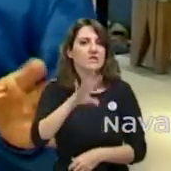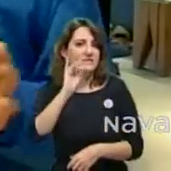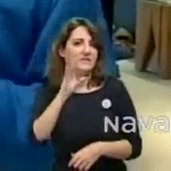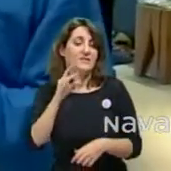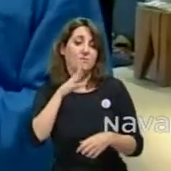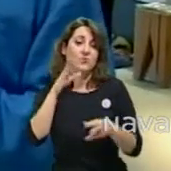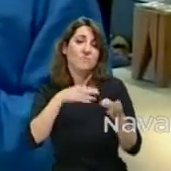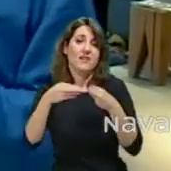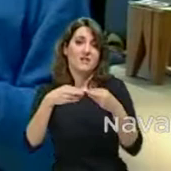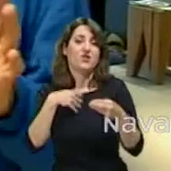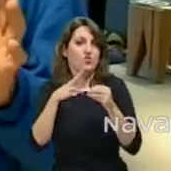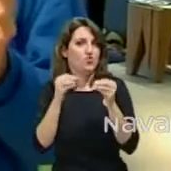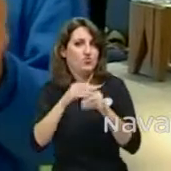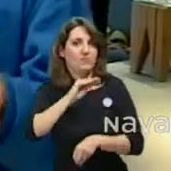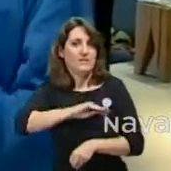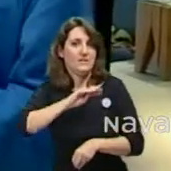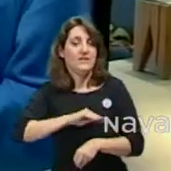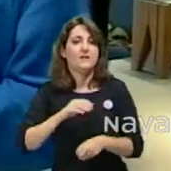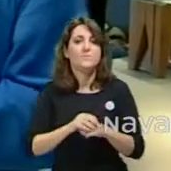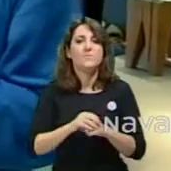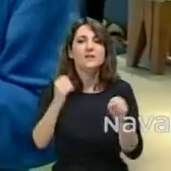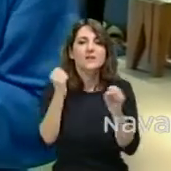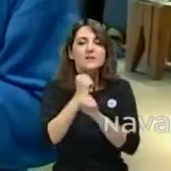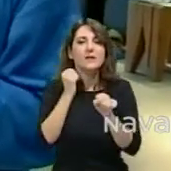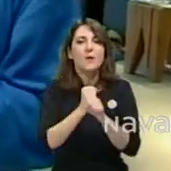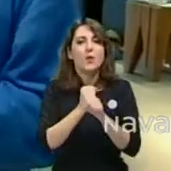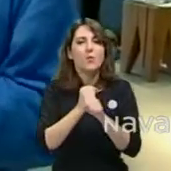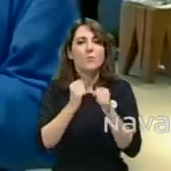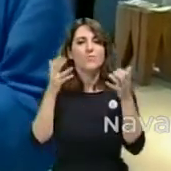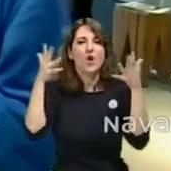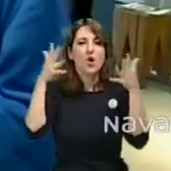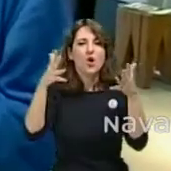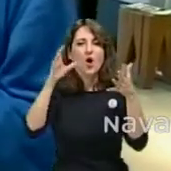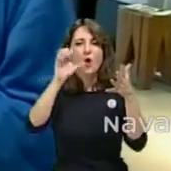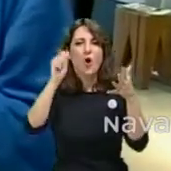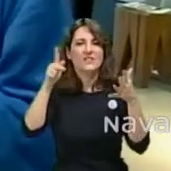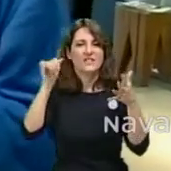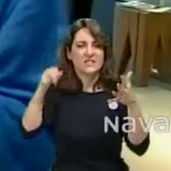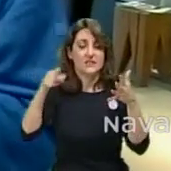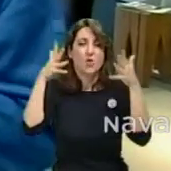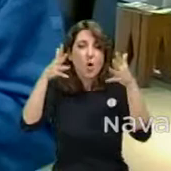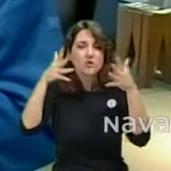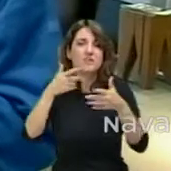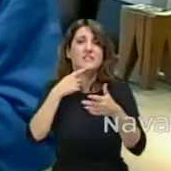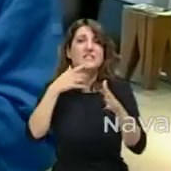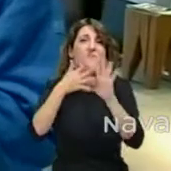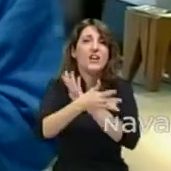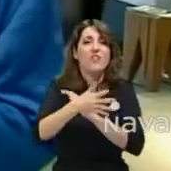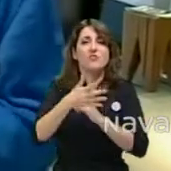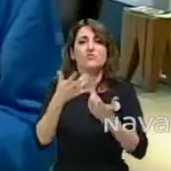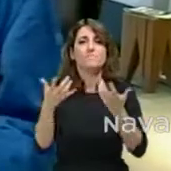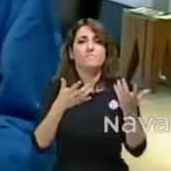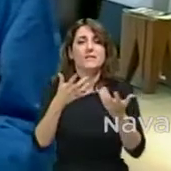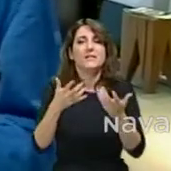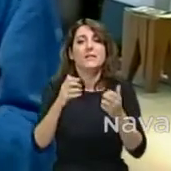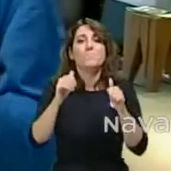uso. El trabajo de coaching que me preguntabas, según los diversos significados que está teniendo, en principio